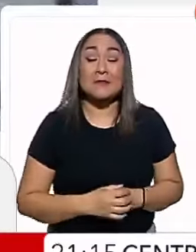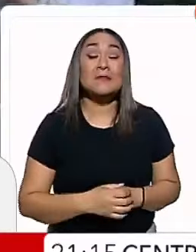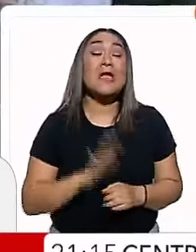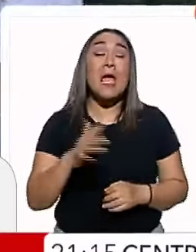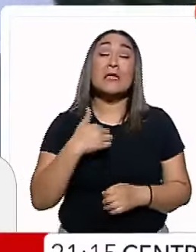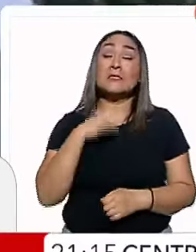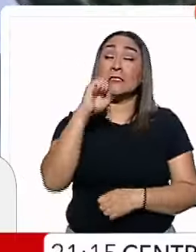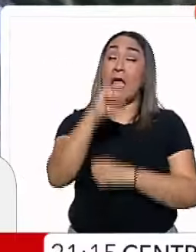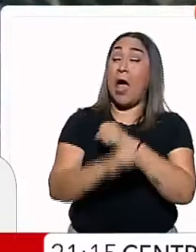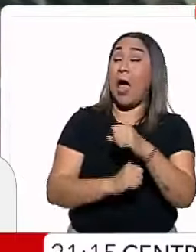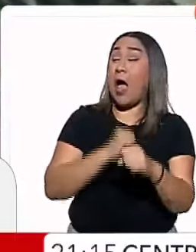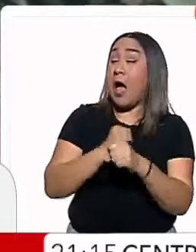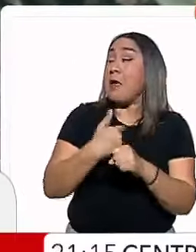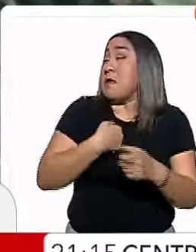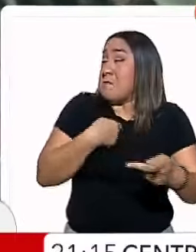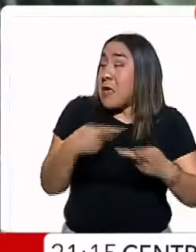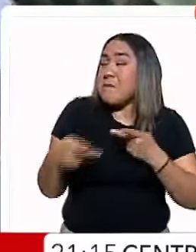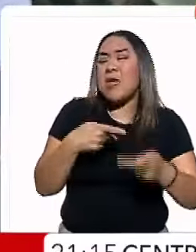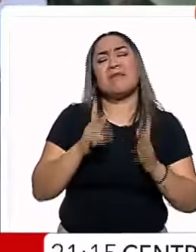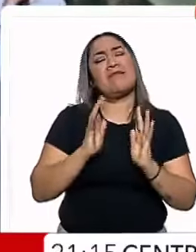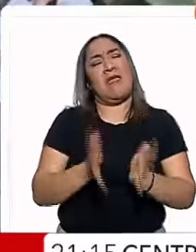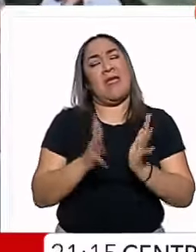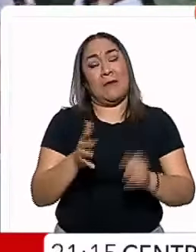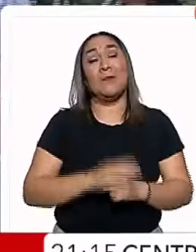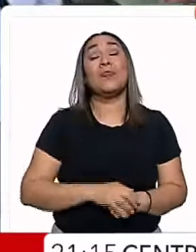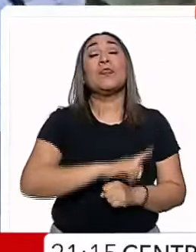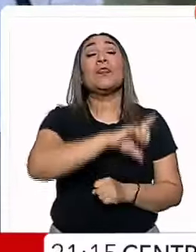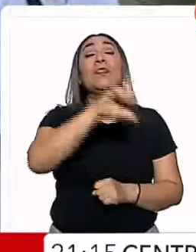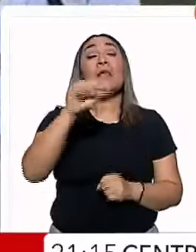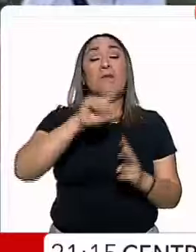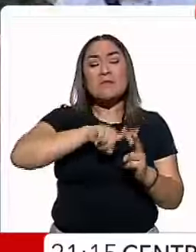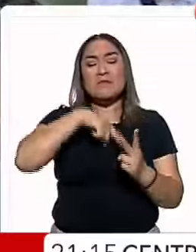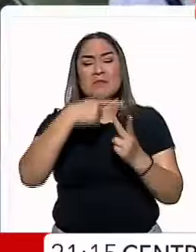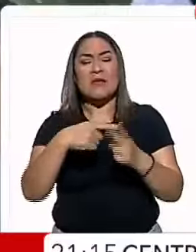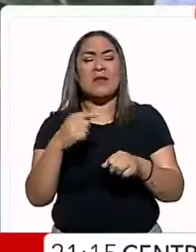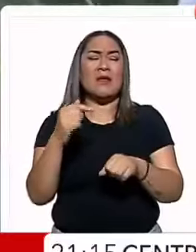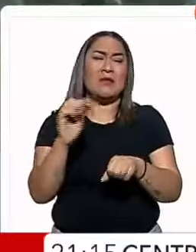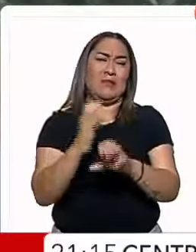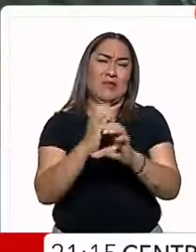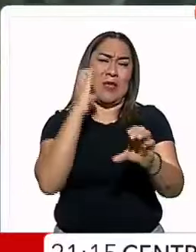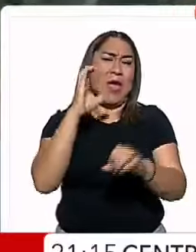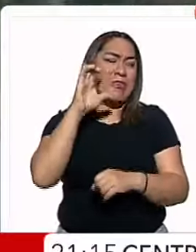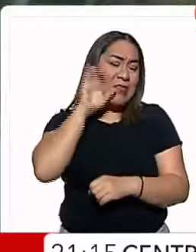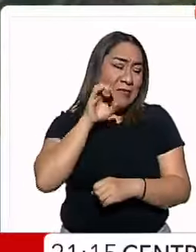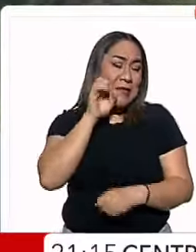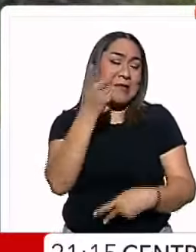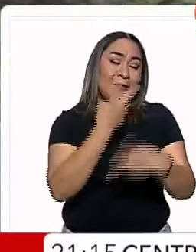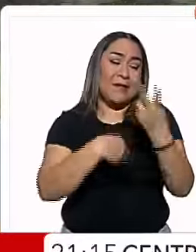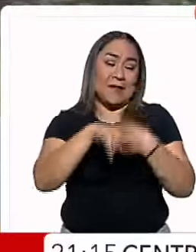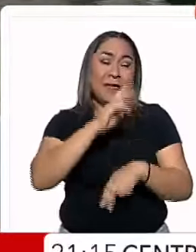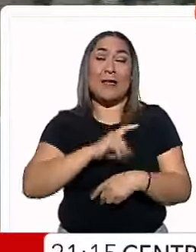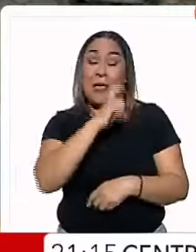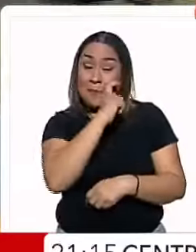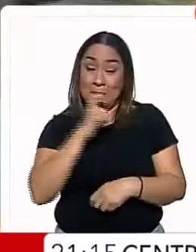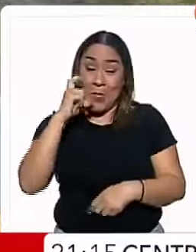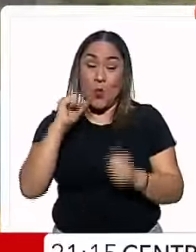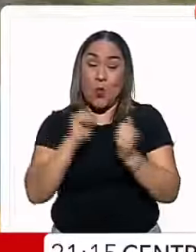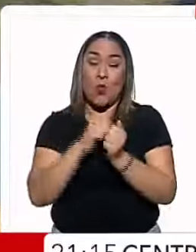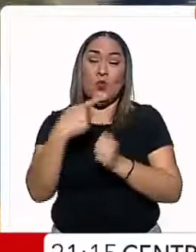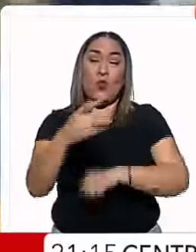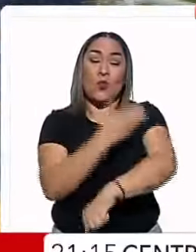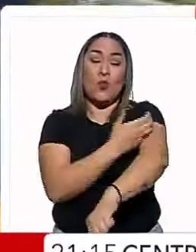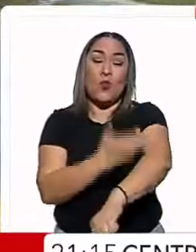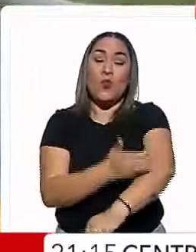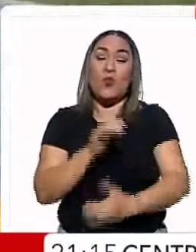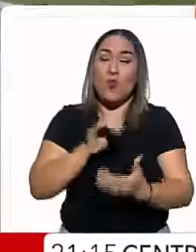preparándome. Y casi enseguida, de una fosfo camioneta, bajaron Jorge Álvarez Máynez en compañía de su